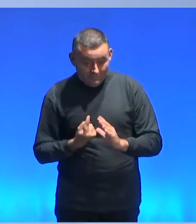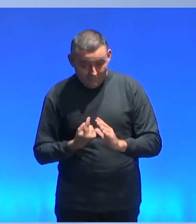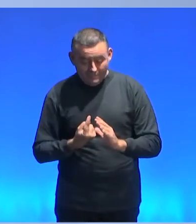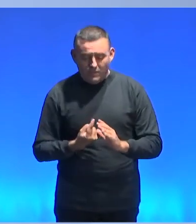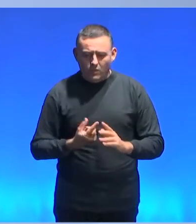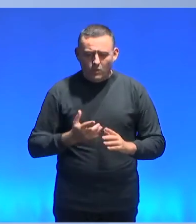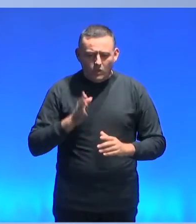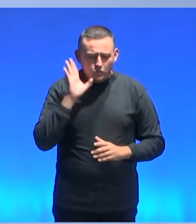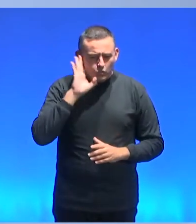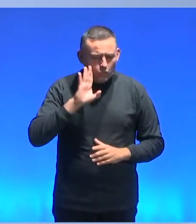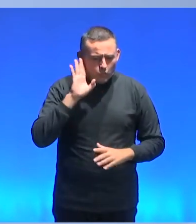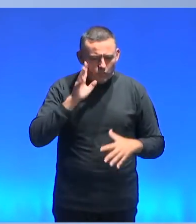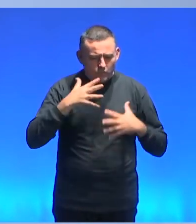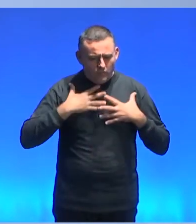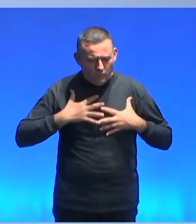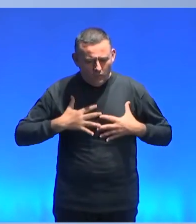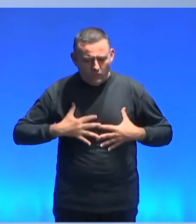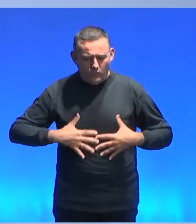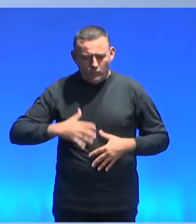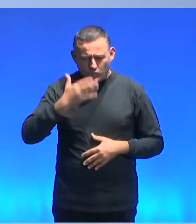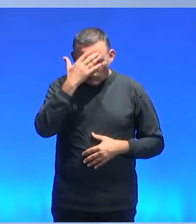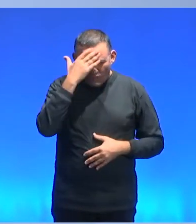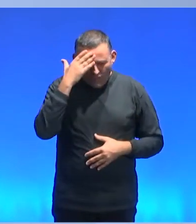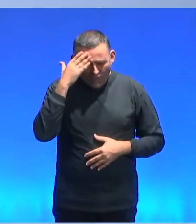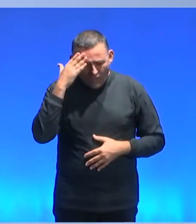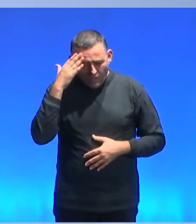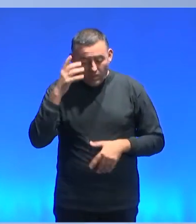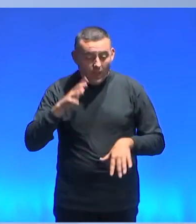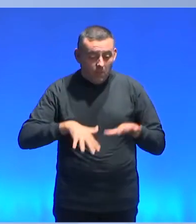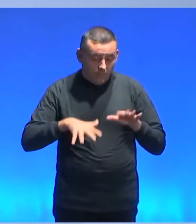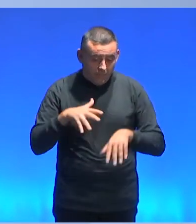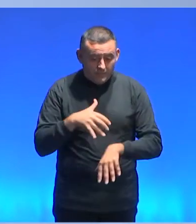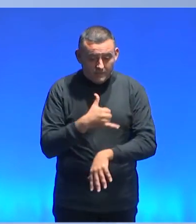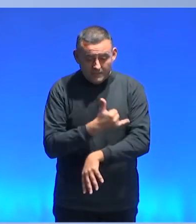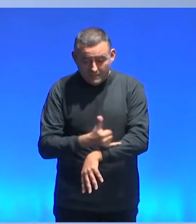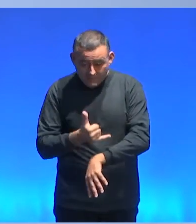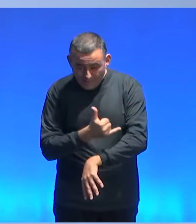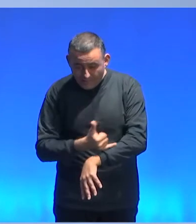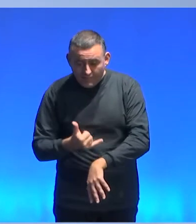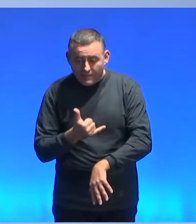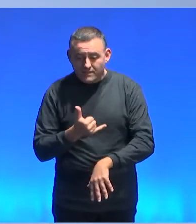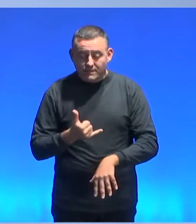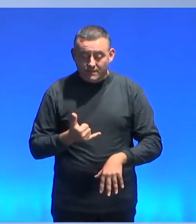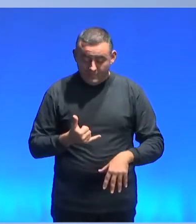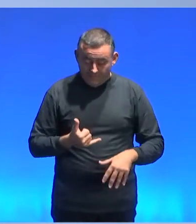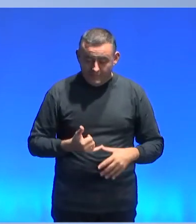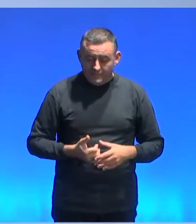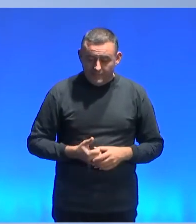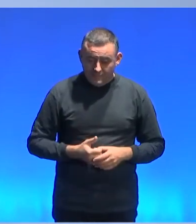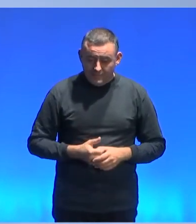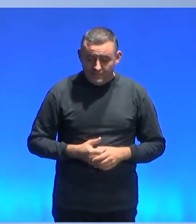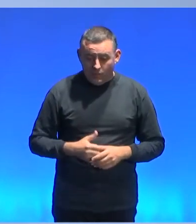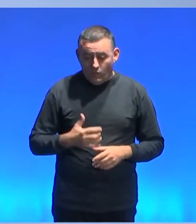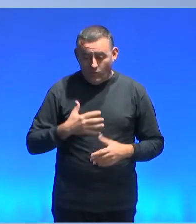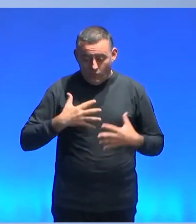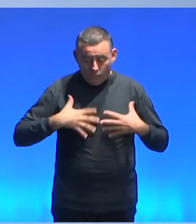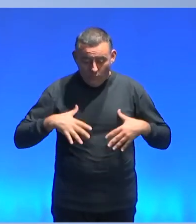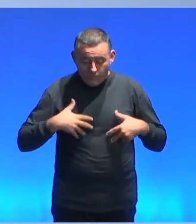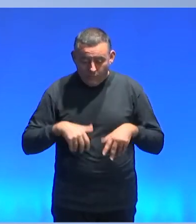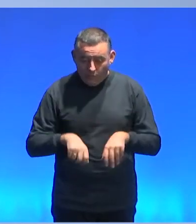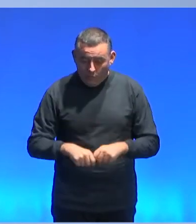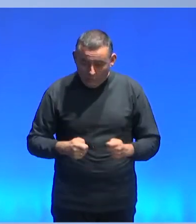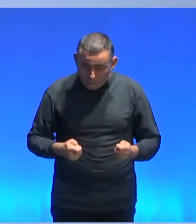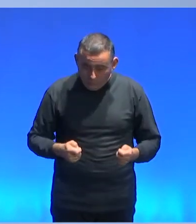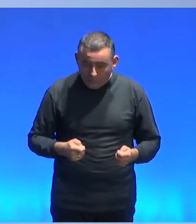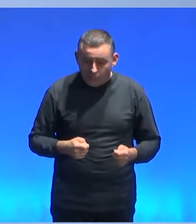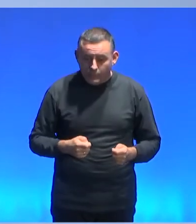sudados y con algunos daños a veces una pequeña herida o a la ropa y tal,